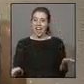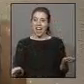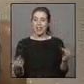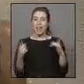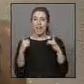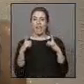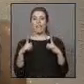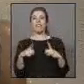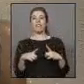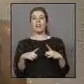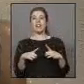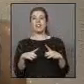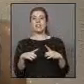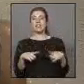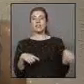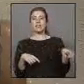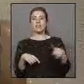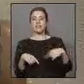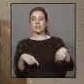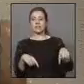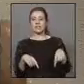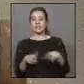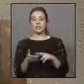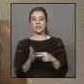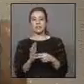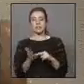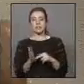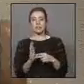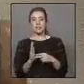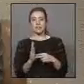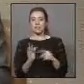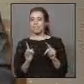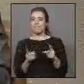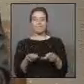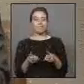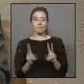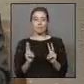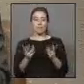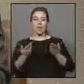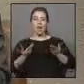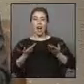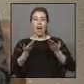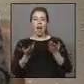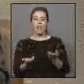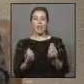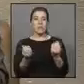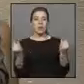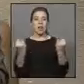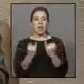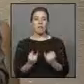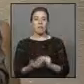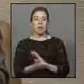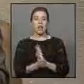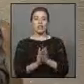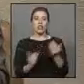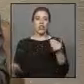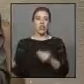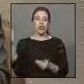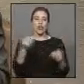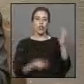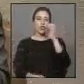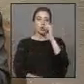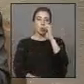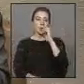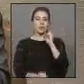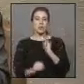vacaciones, pero ellos tienen esta complicación que no les permite atender de forma adecuada a todos los turistas